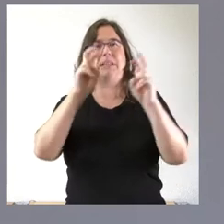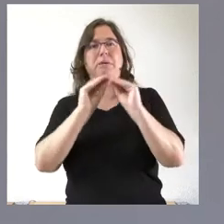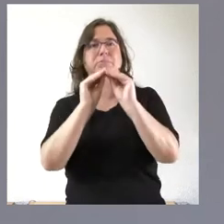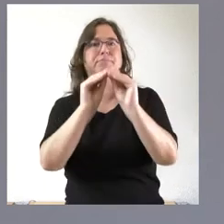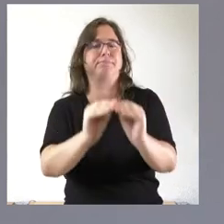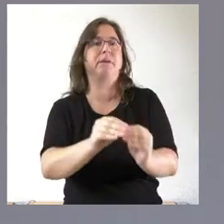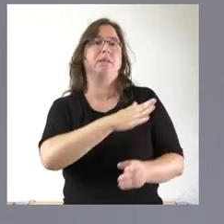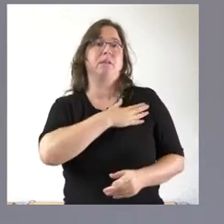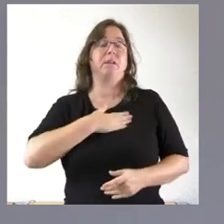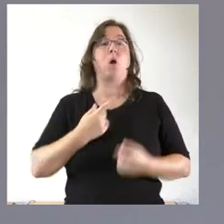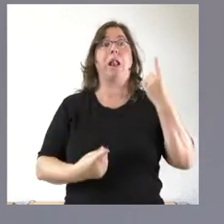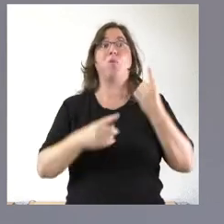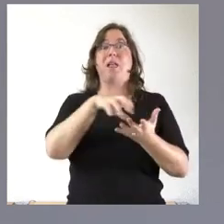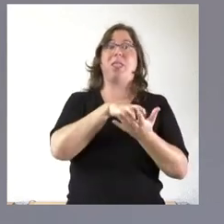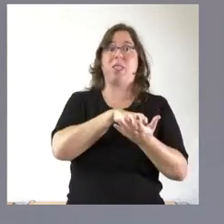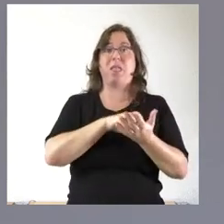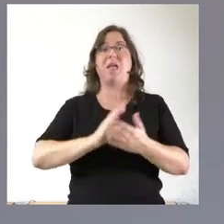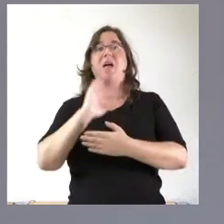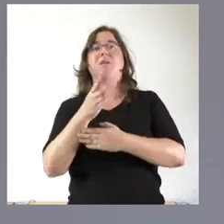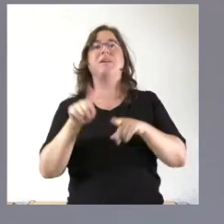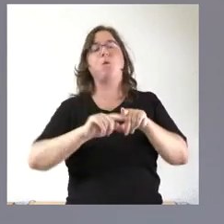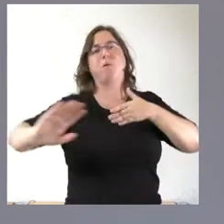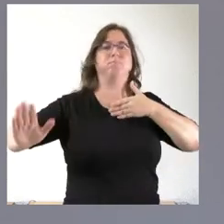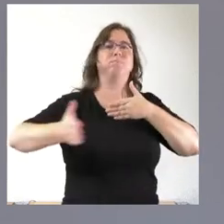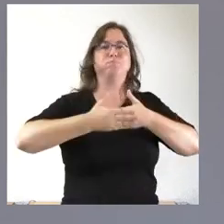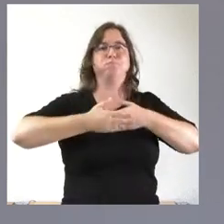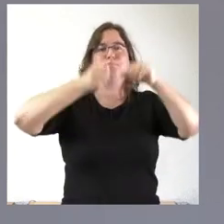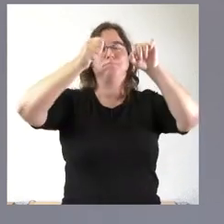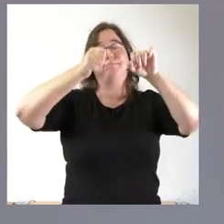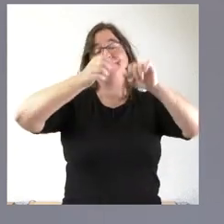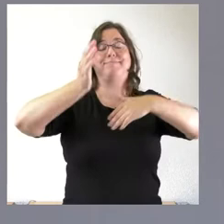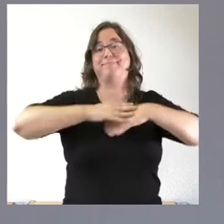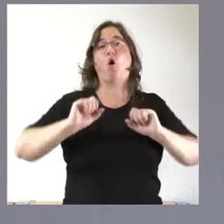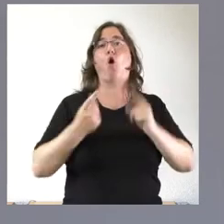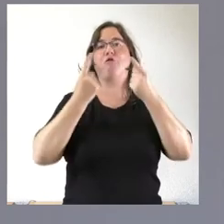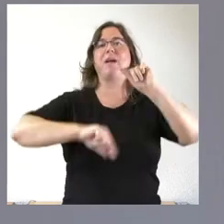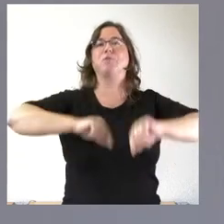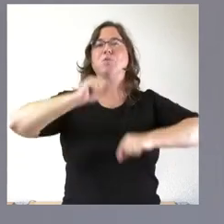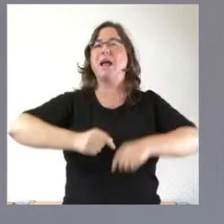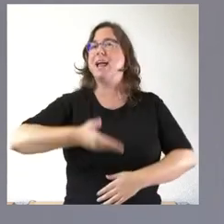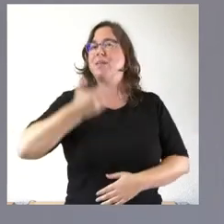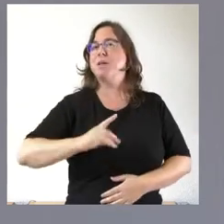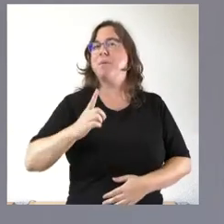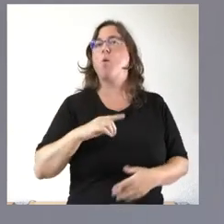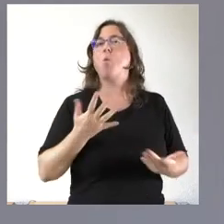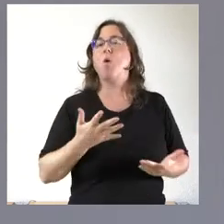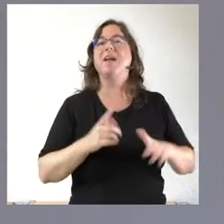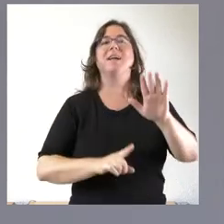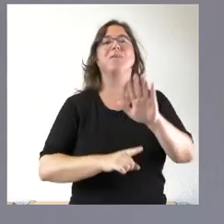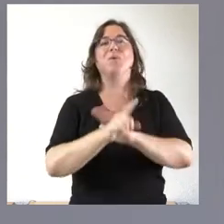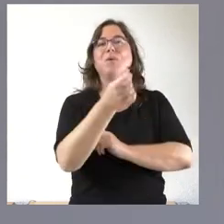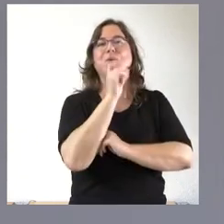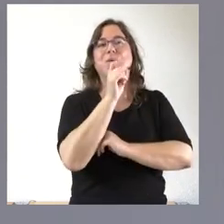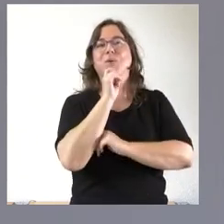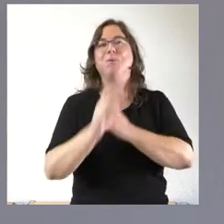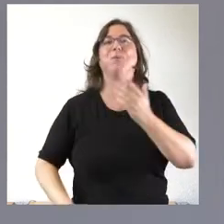todavía en duda y que afectan también al cierre final del presupuesto. Quizá la más importante de todas ellas es cuál pueda ser la evolución de las